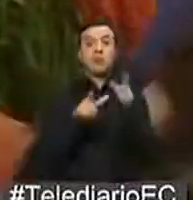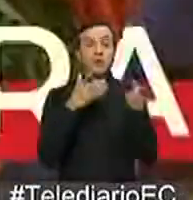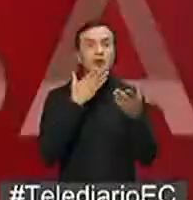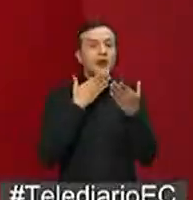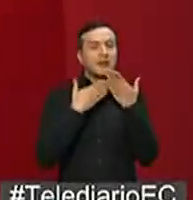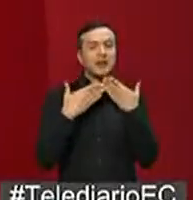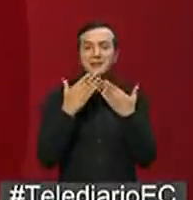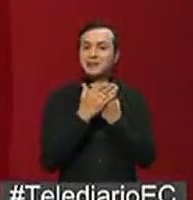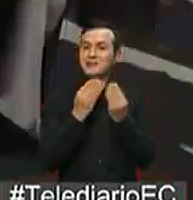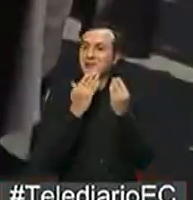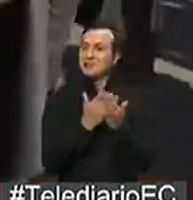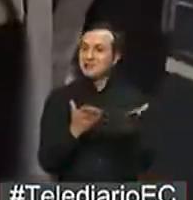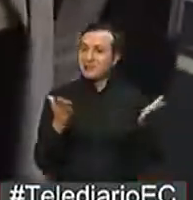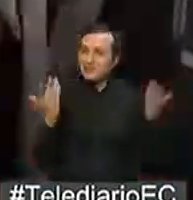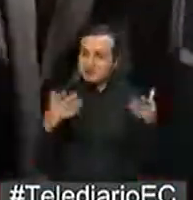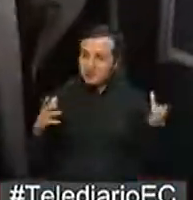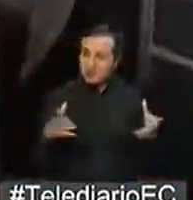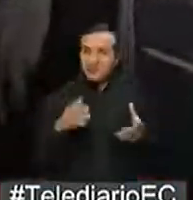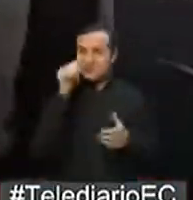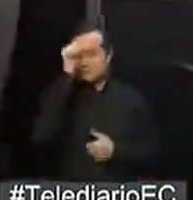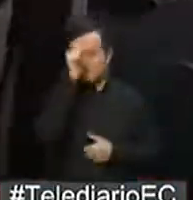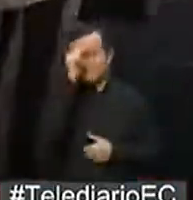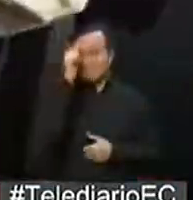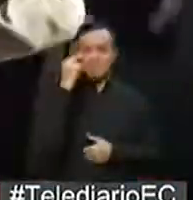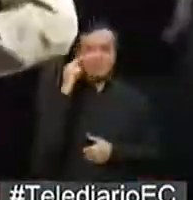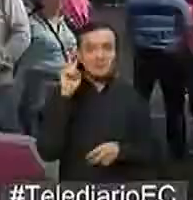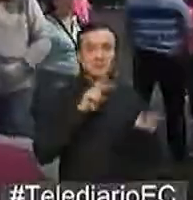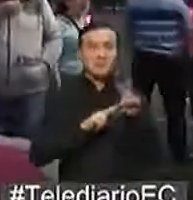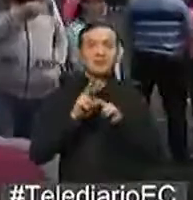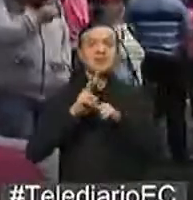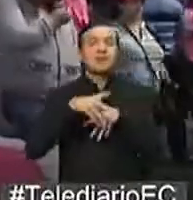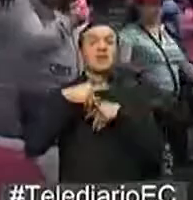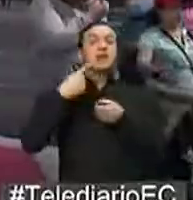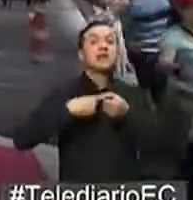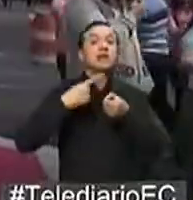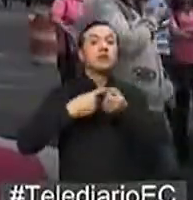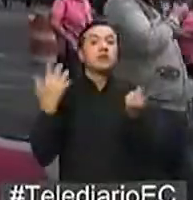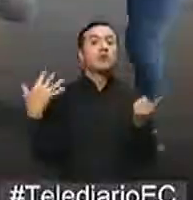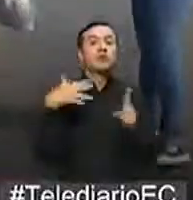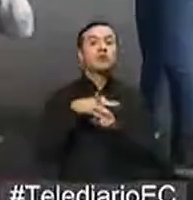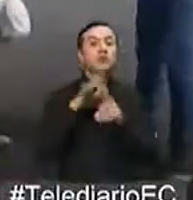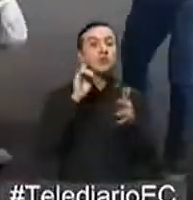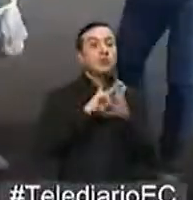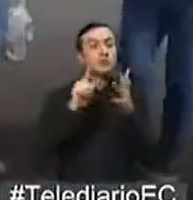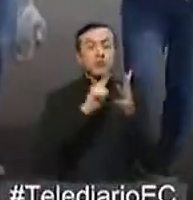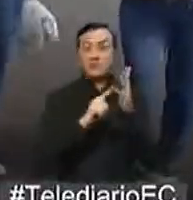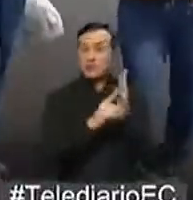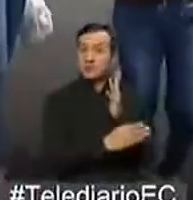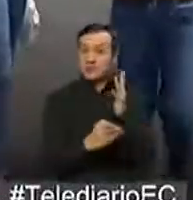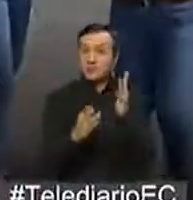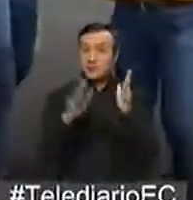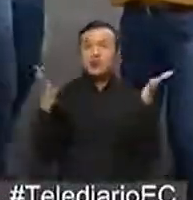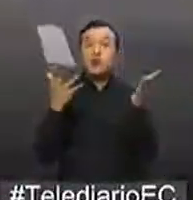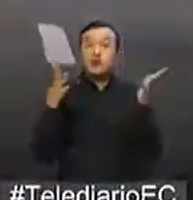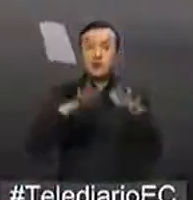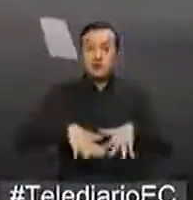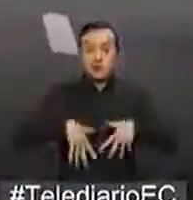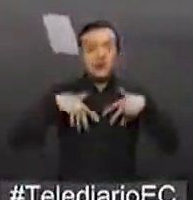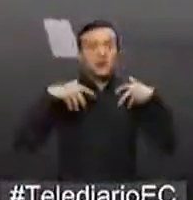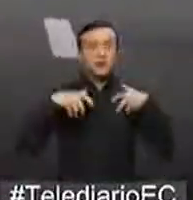gente. Este domingo se realizó el desfile Quito Inclusivo y Diverso en la tribuna de los Chiris